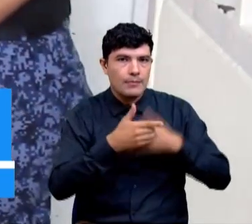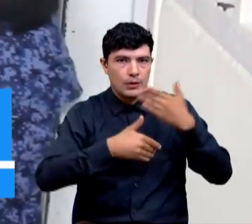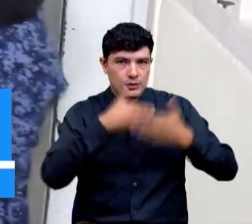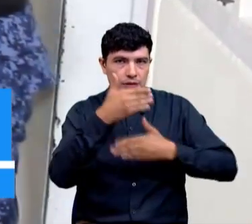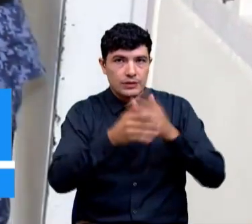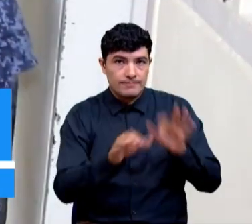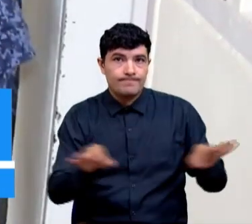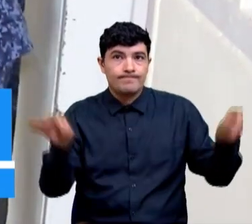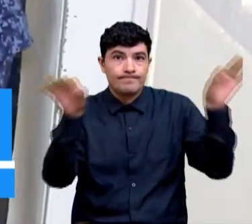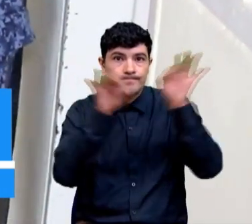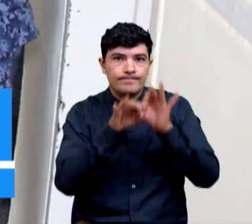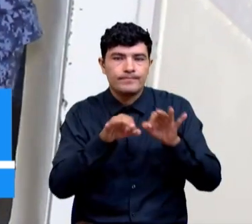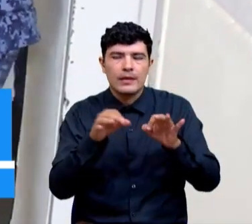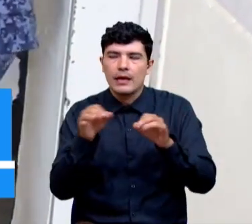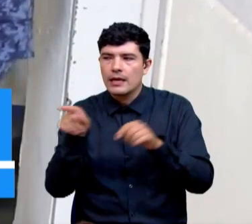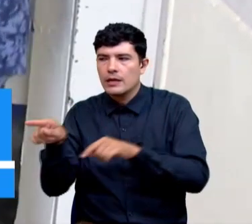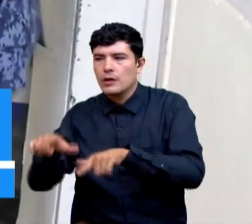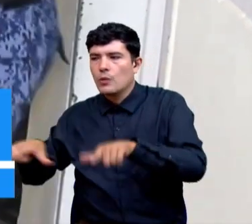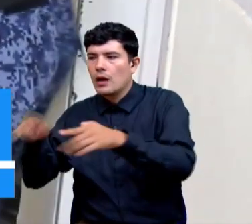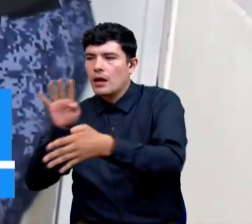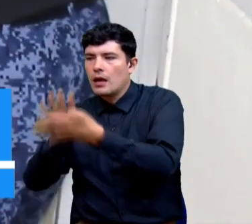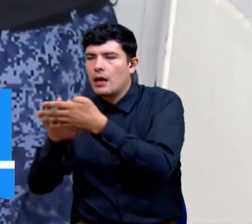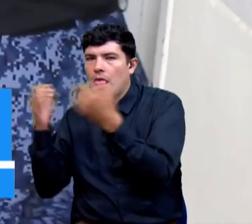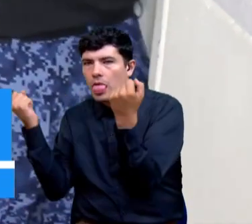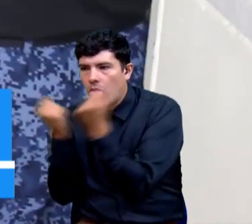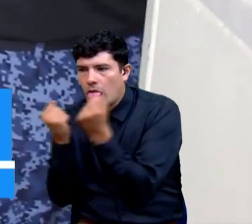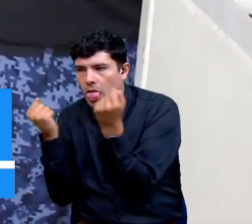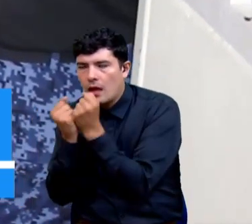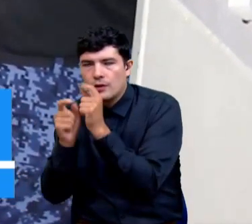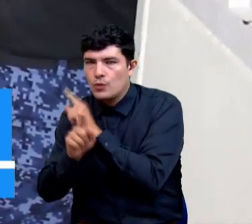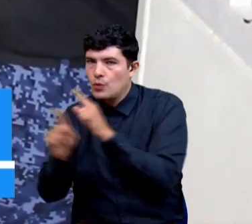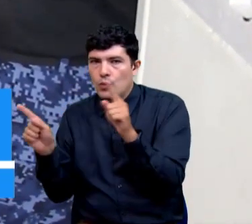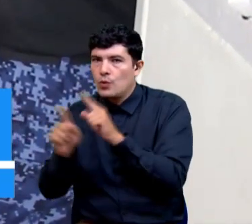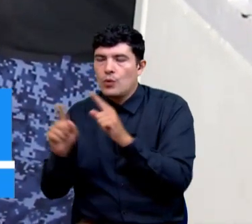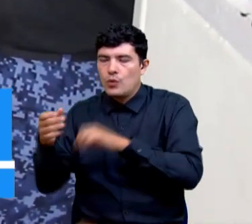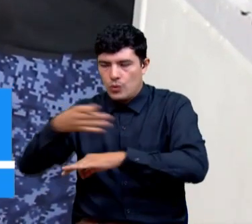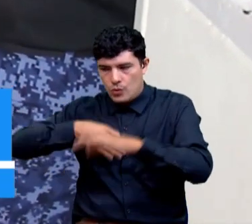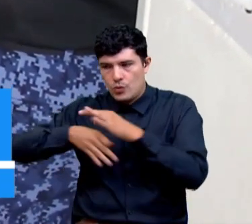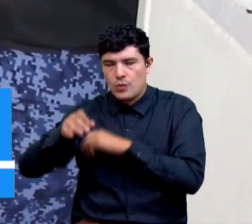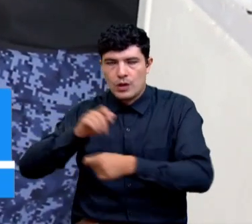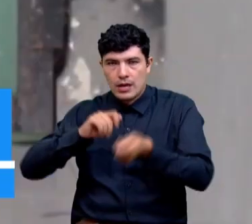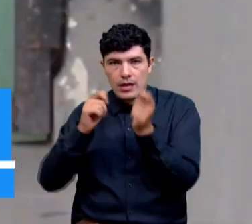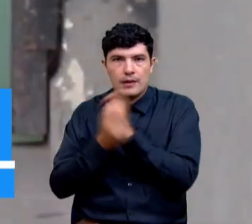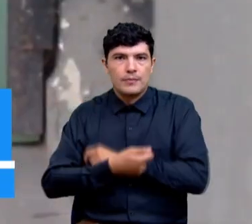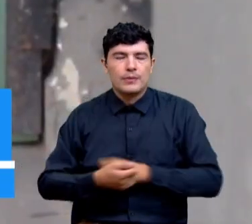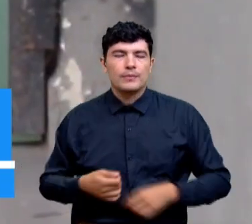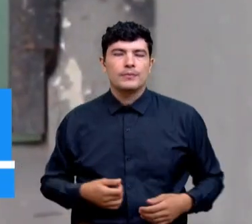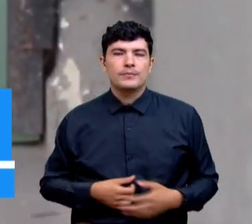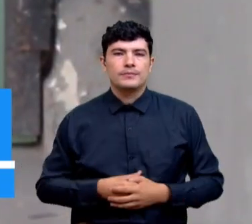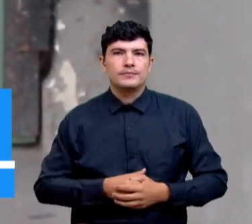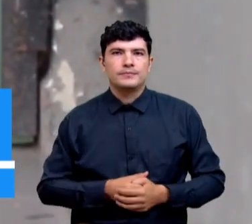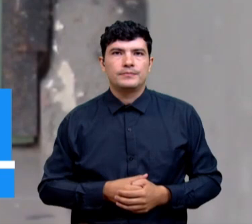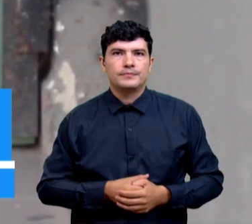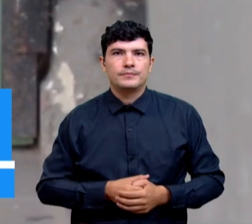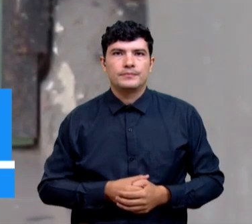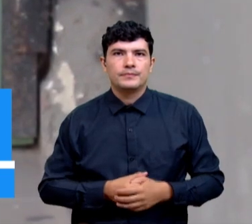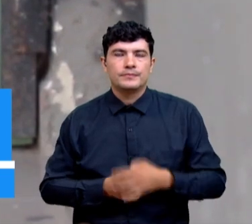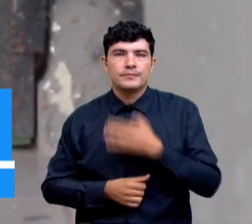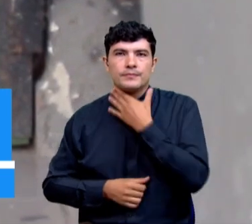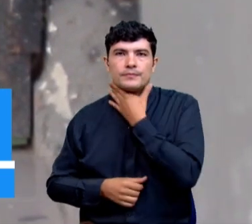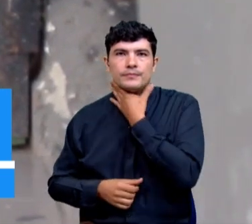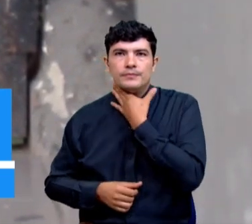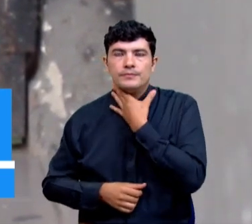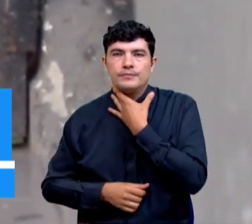disposición del INPEC, y entonces la Policía Nacional ya podrá reforzar su misión de guardas y garantes de la seguridad de las